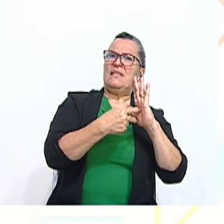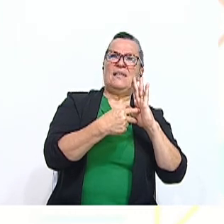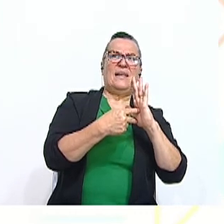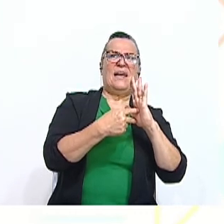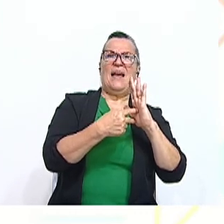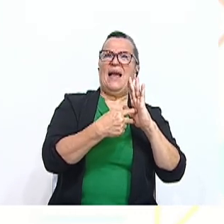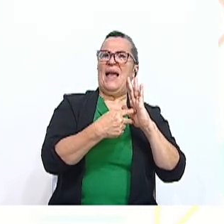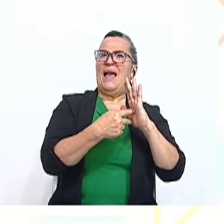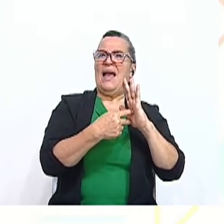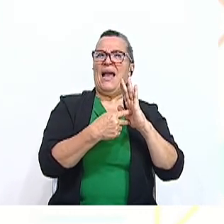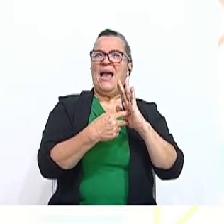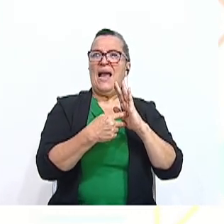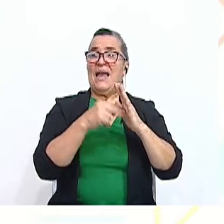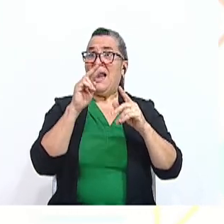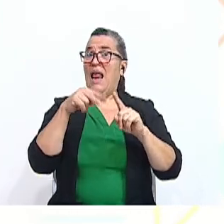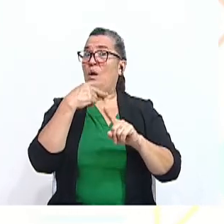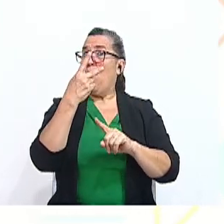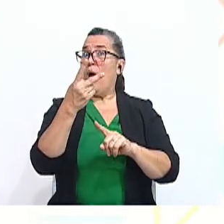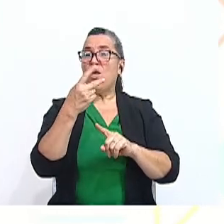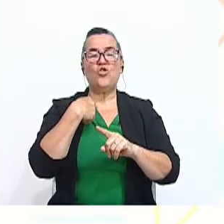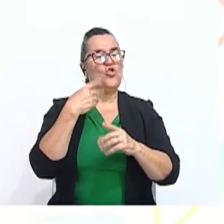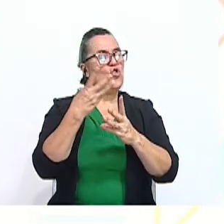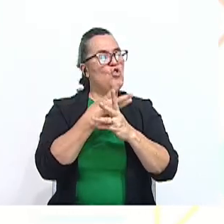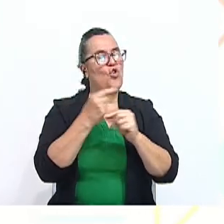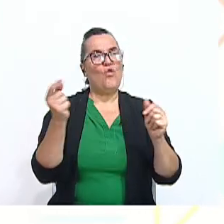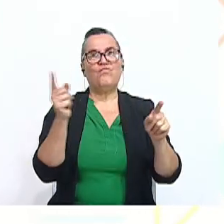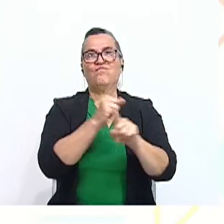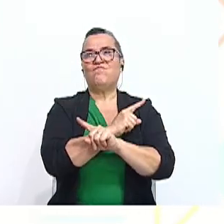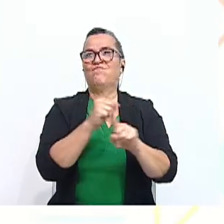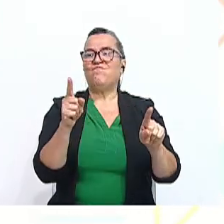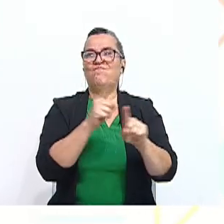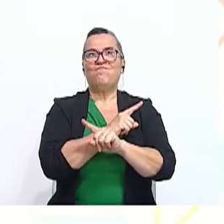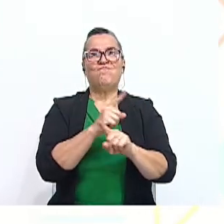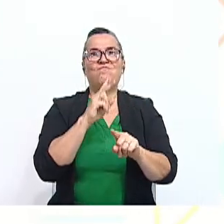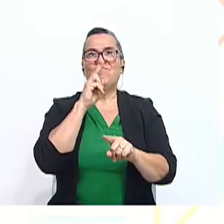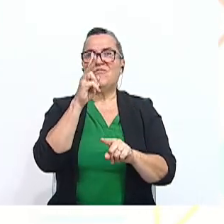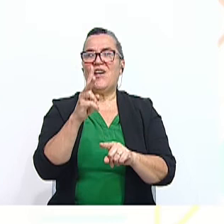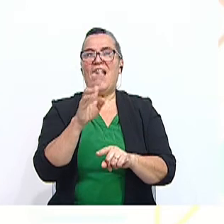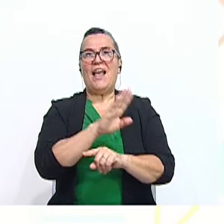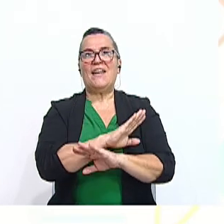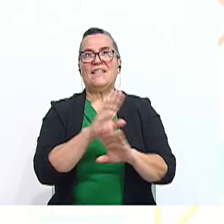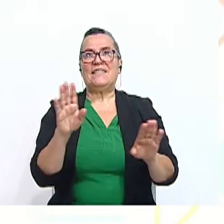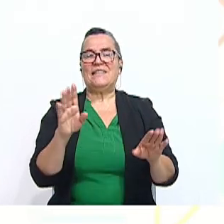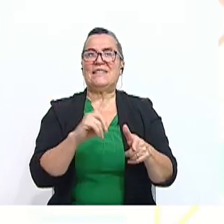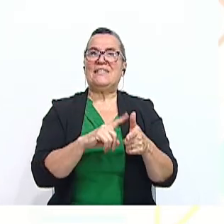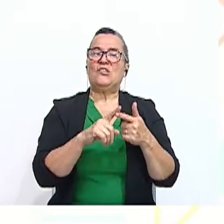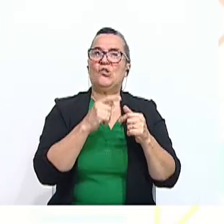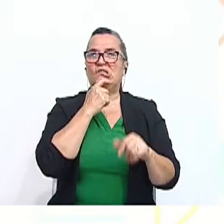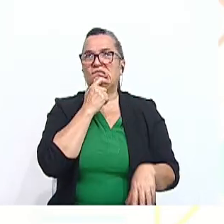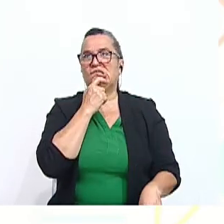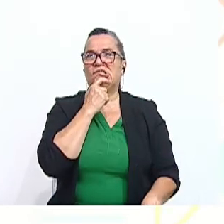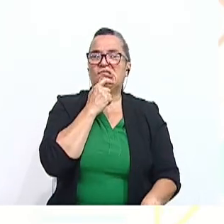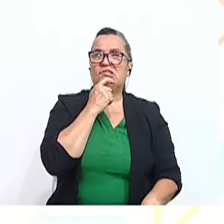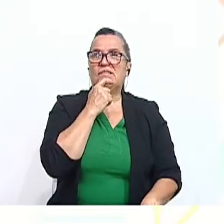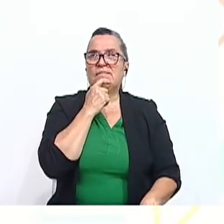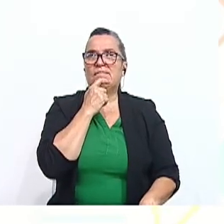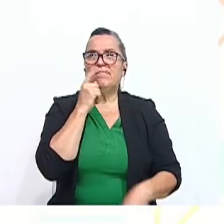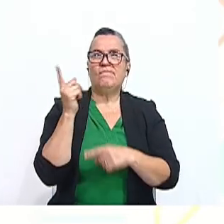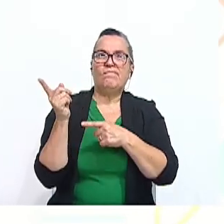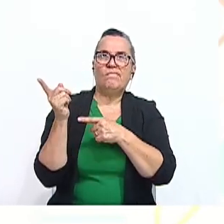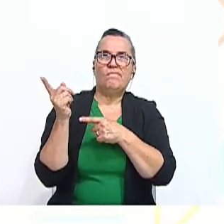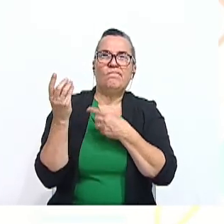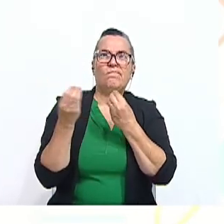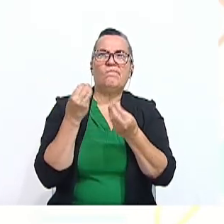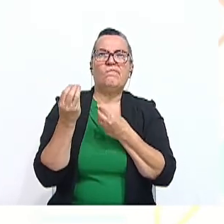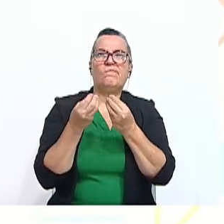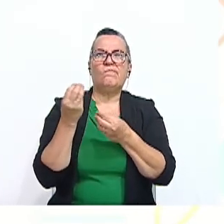la ecuación cuadrática no tiene soluciones reales. Entonces, ¿qué podemos